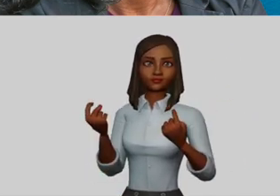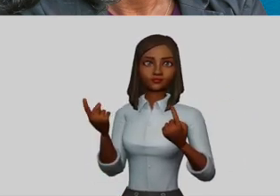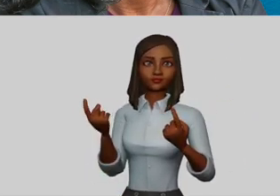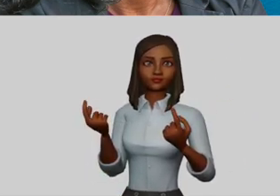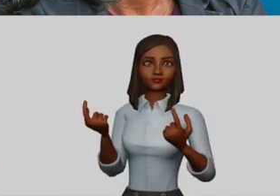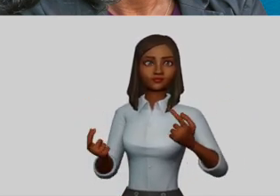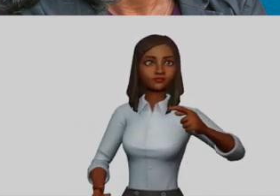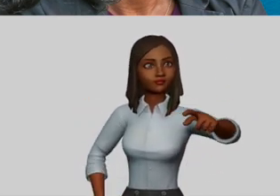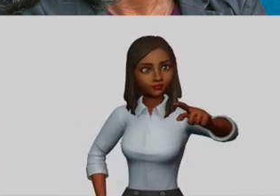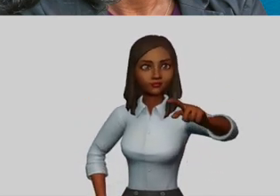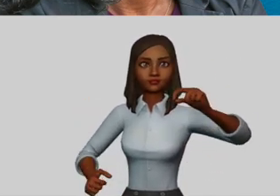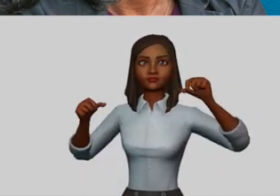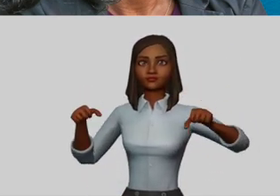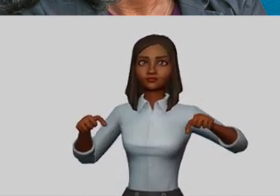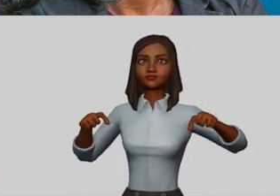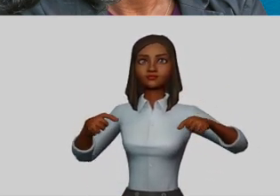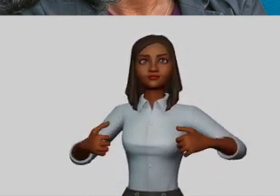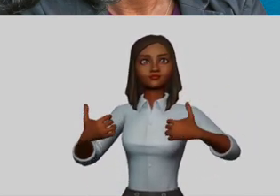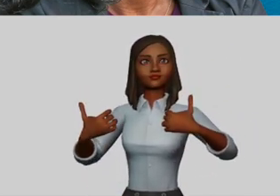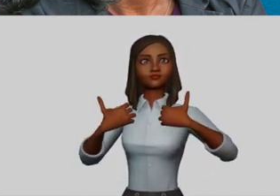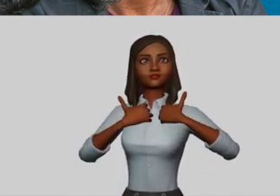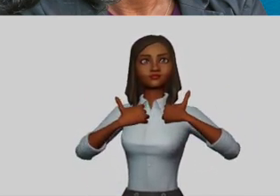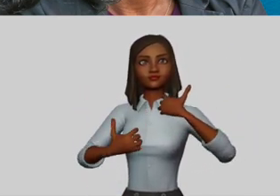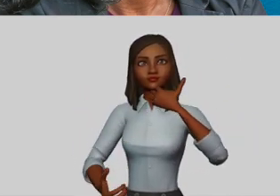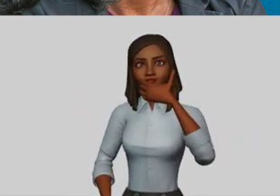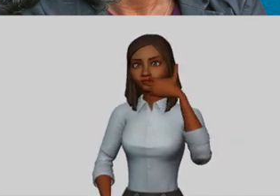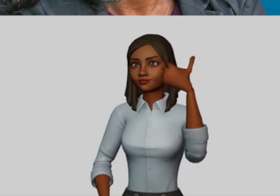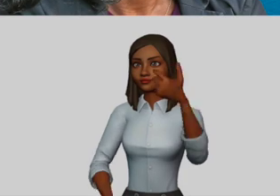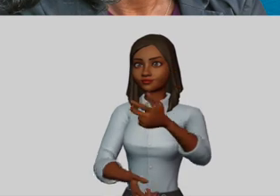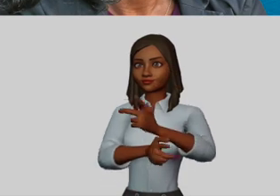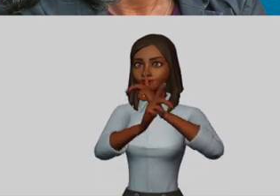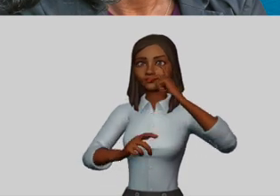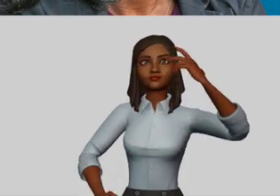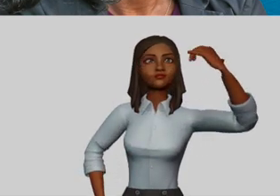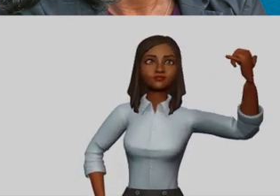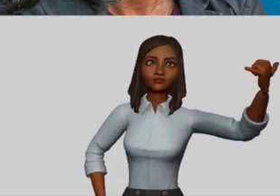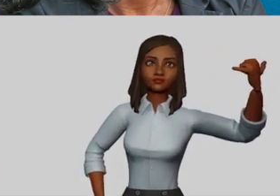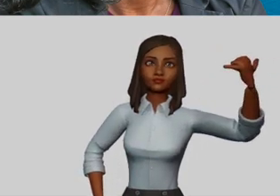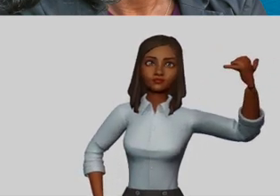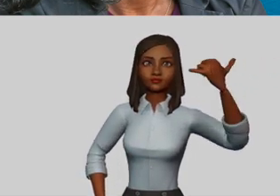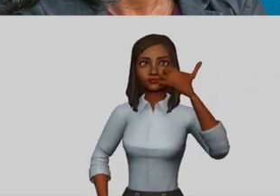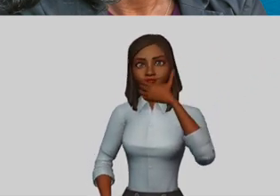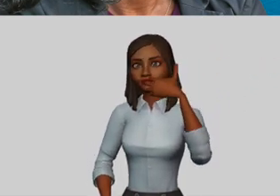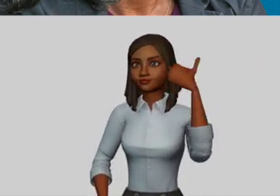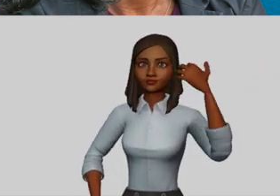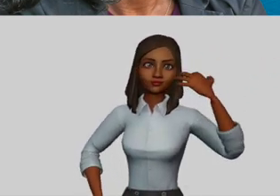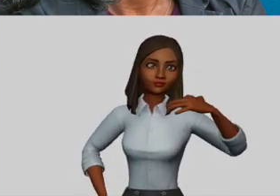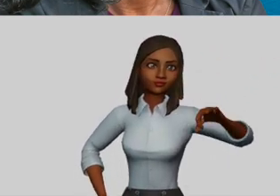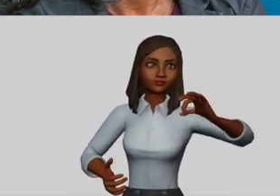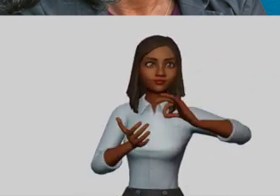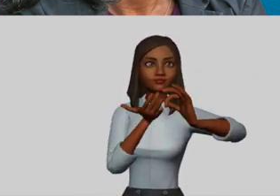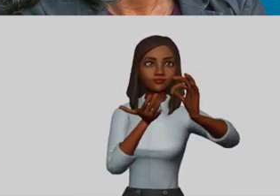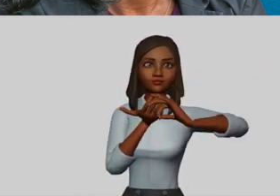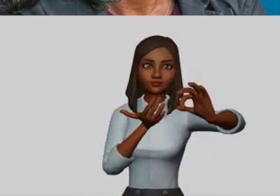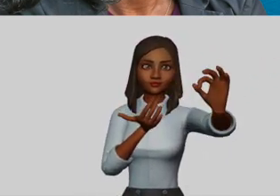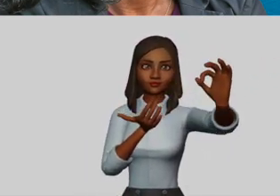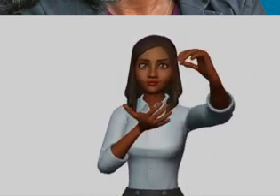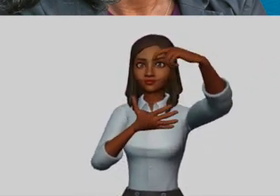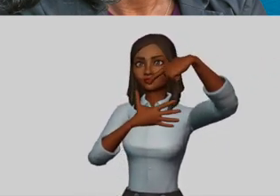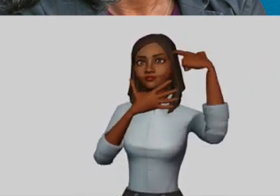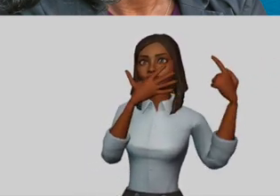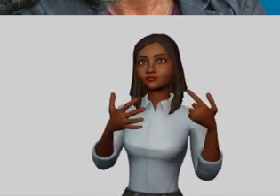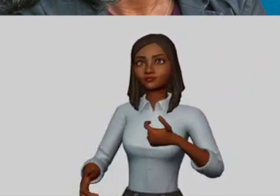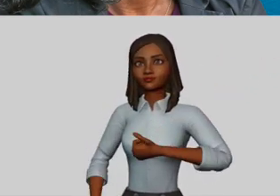el lenguaje de señas americano. Entonces, lo que nosotros estamos tratando de hacer es que los tres tengamos un